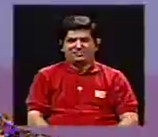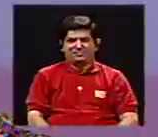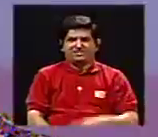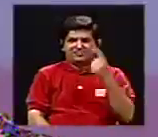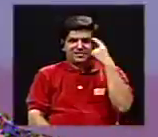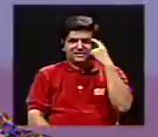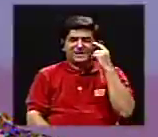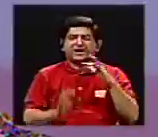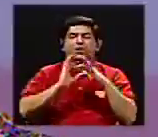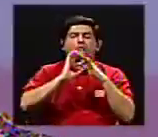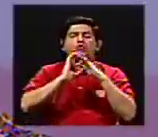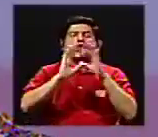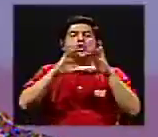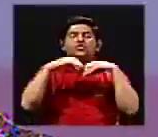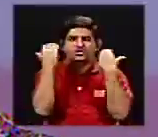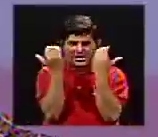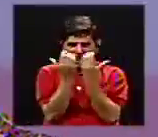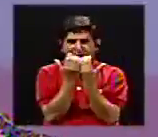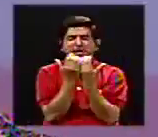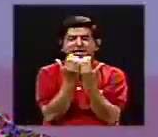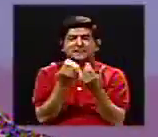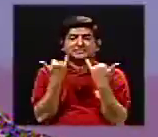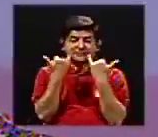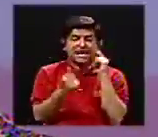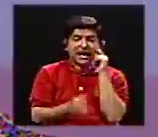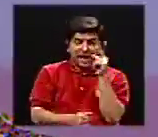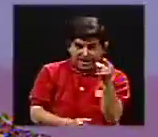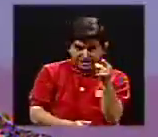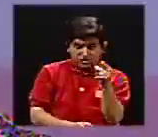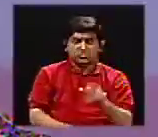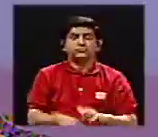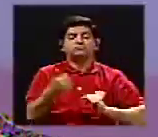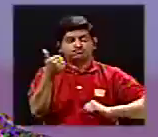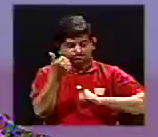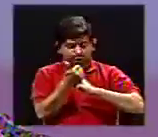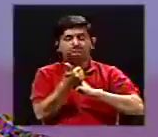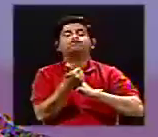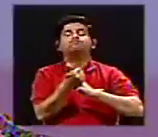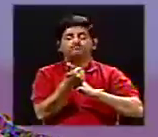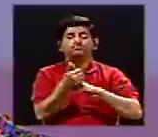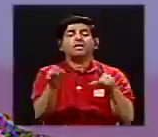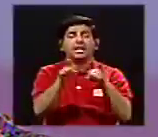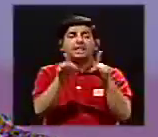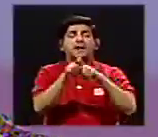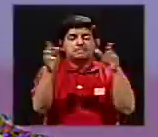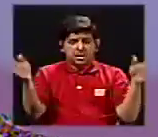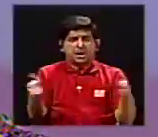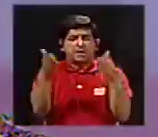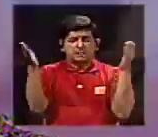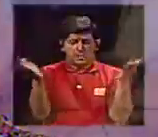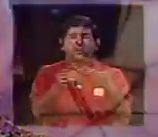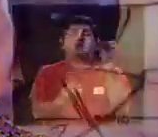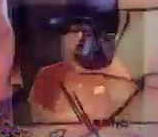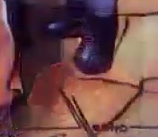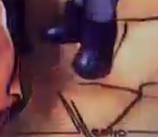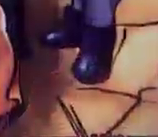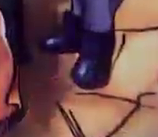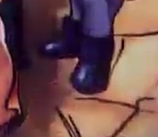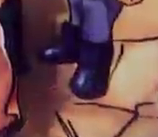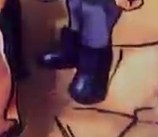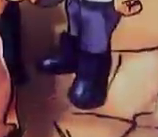hablemos de la Unión de Cámaras, inclusive, ya ellos están a favor y también promoviendo de que sí se